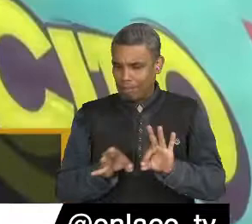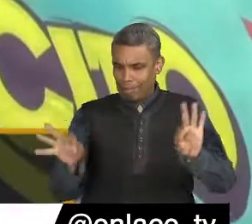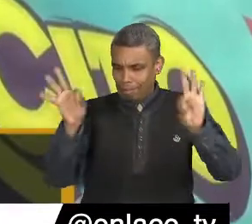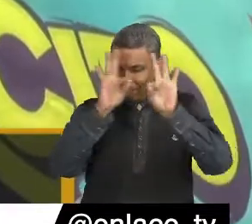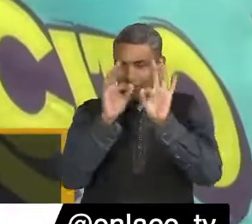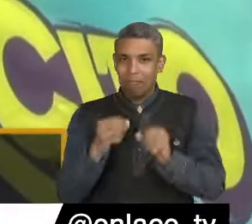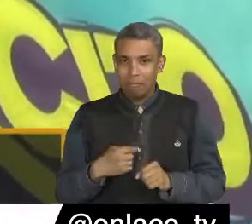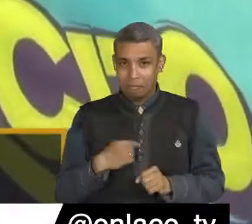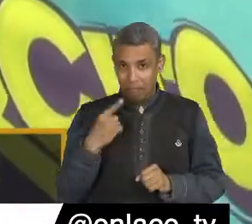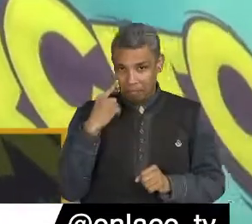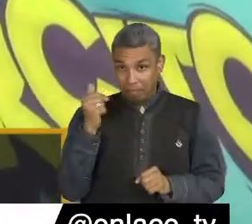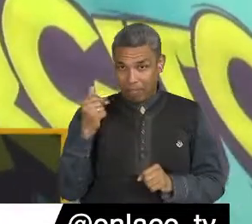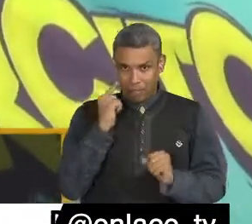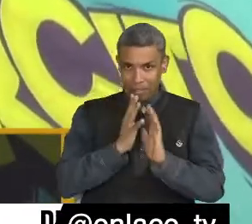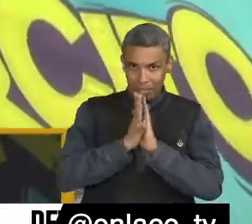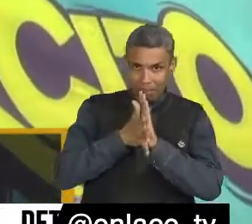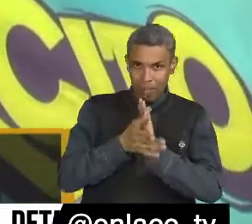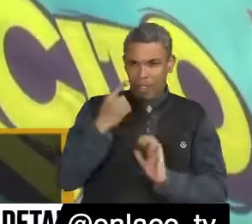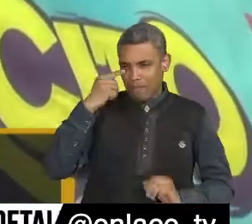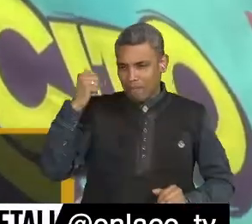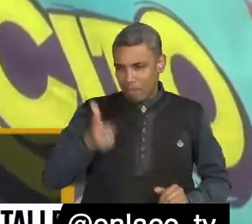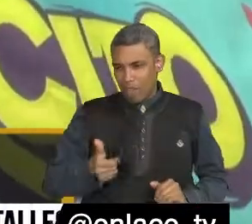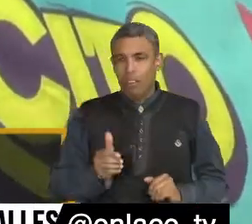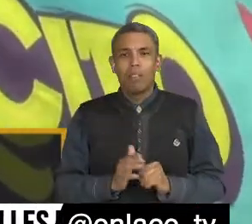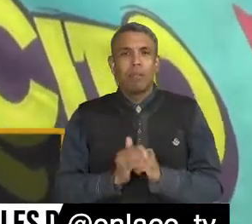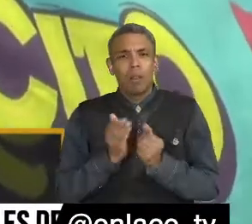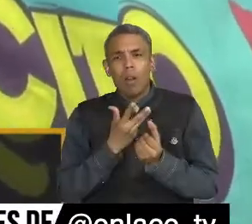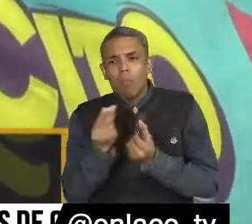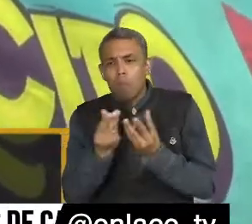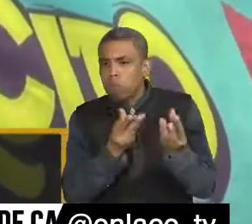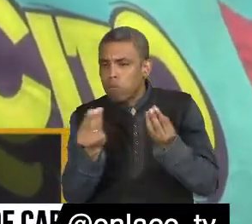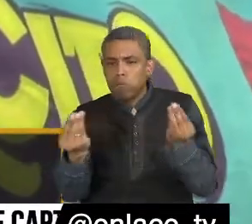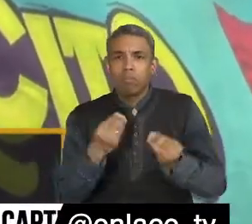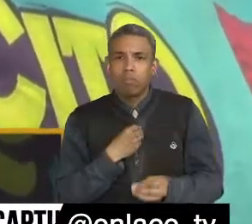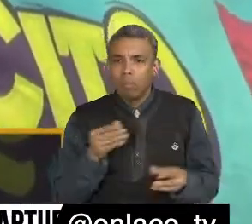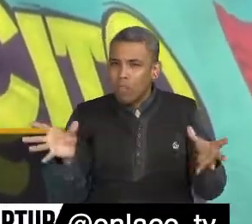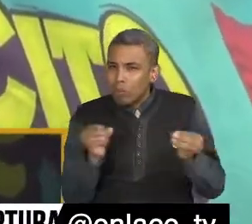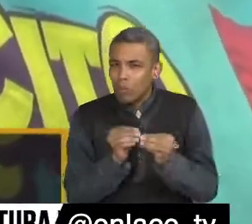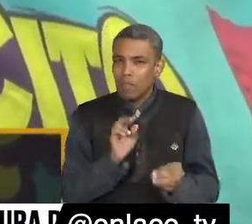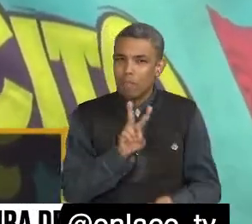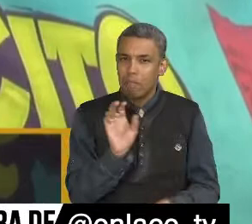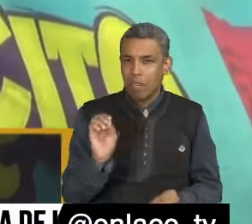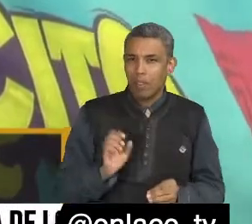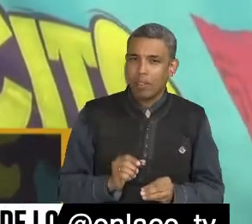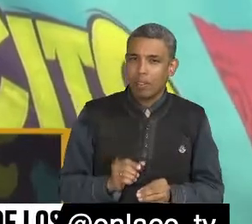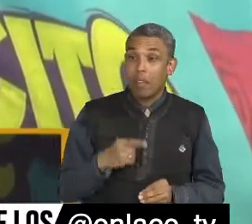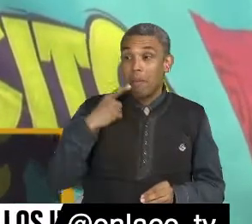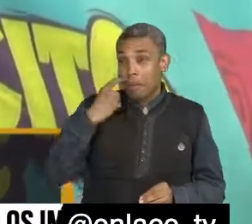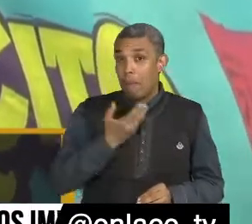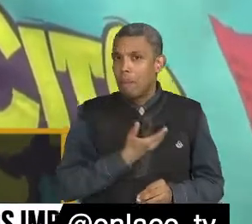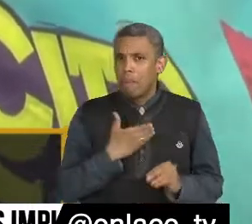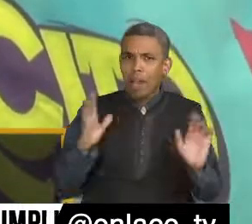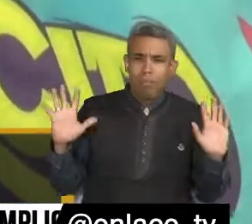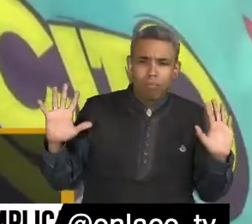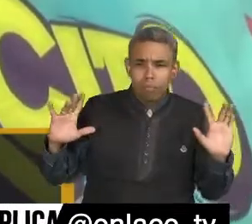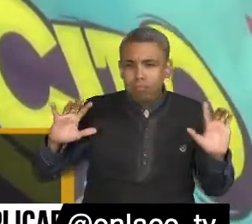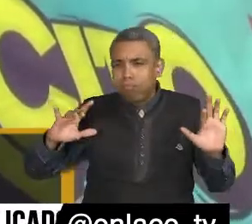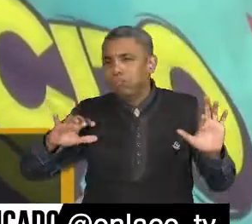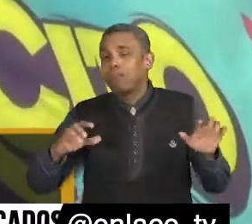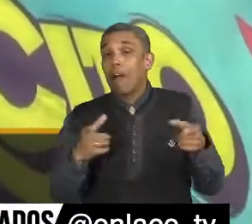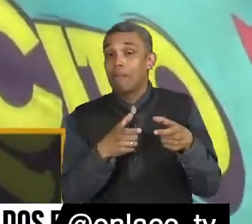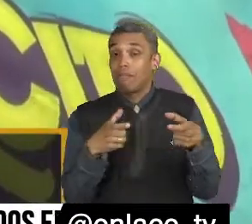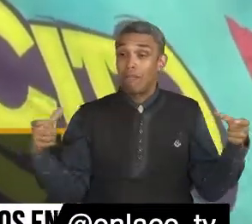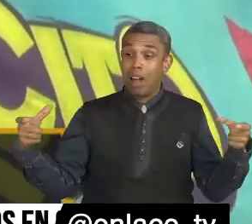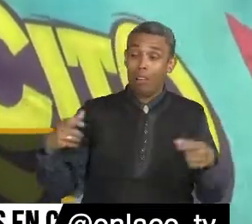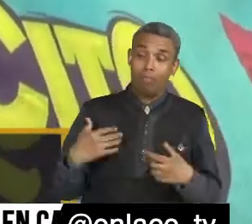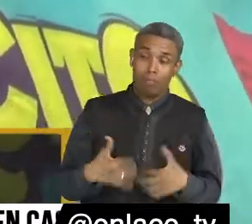Leche. Positivo, 20 equipos que hoy nos acompañan, la asistencia de padres de familia muy buena. Realmente